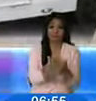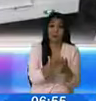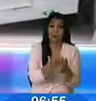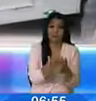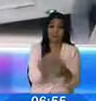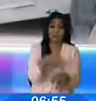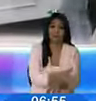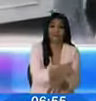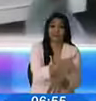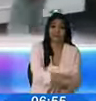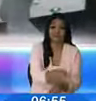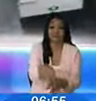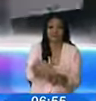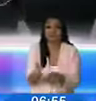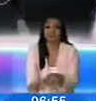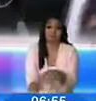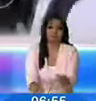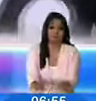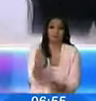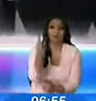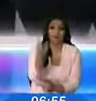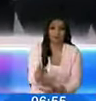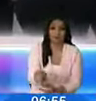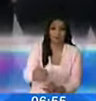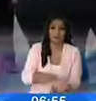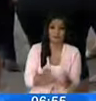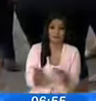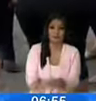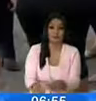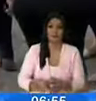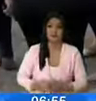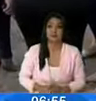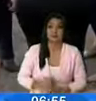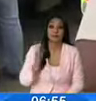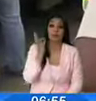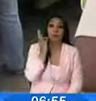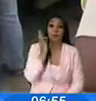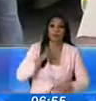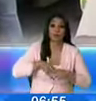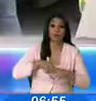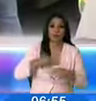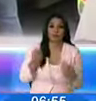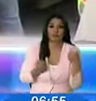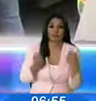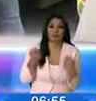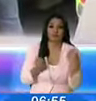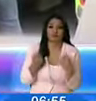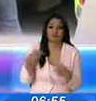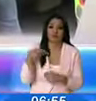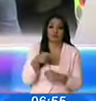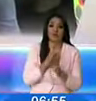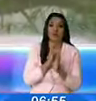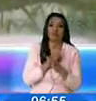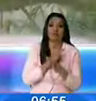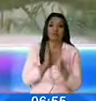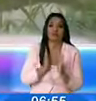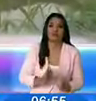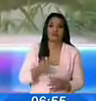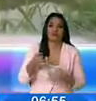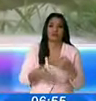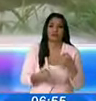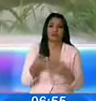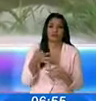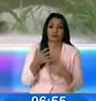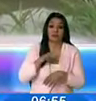lo cual hay una persona fallecida. Según testigos, la conductora del automotor, quien sería funcionaria judicial, circulaba